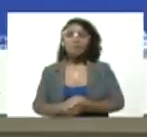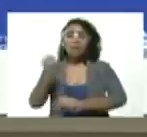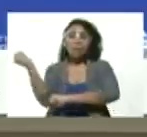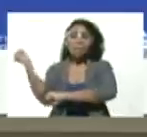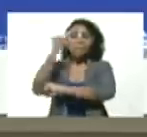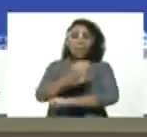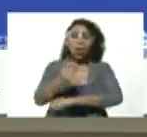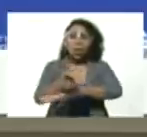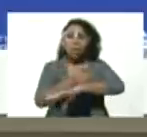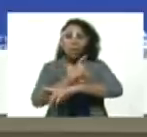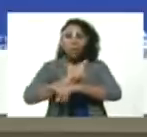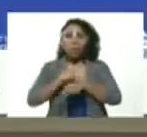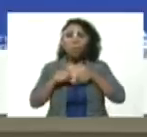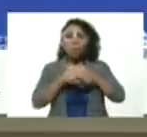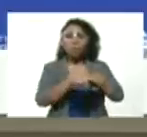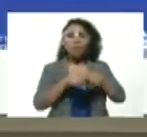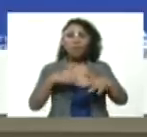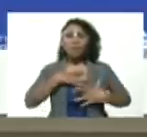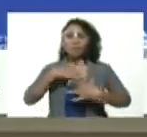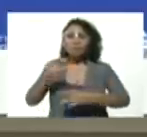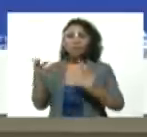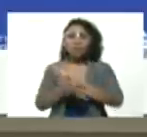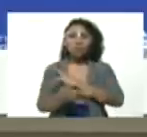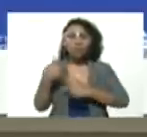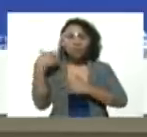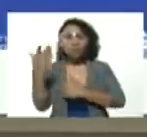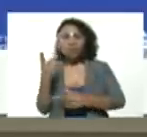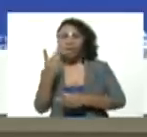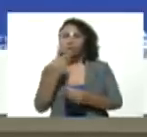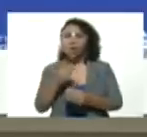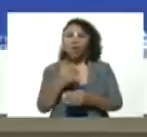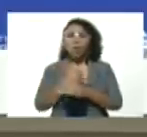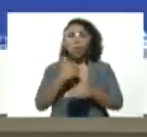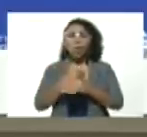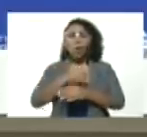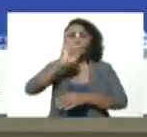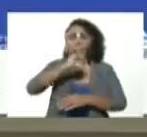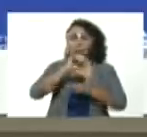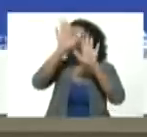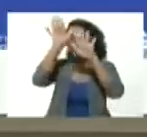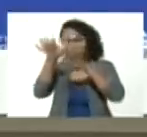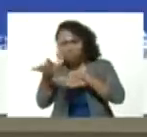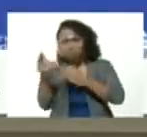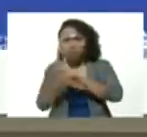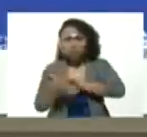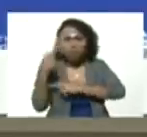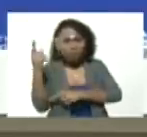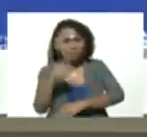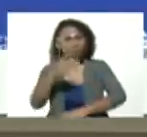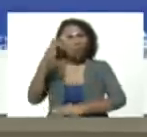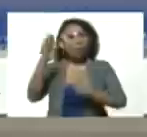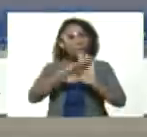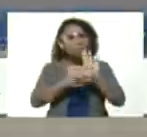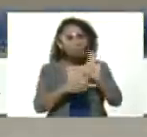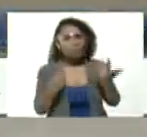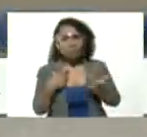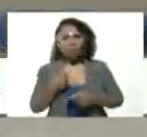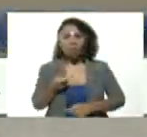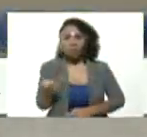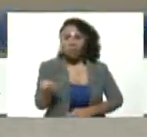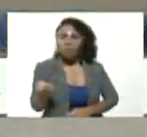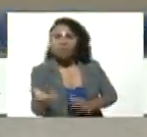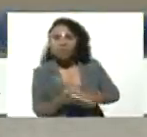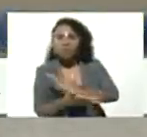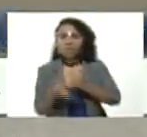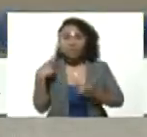no alineado con sus intereses, no sometido a sus mandatos, a sus órdenes, no extorsionable, y por eso